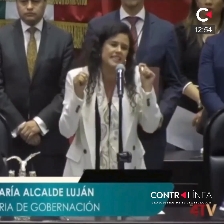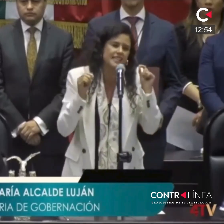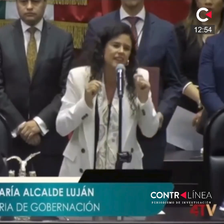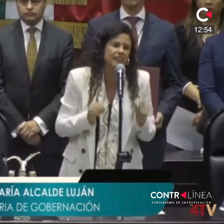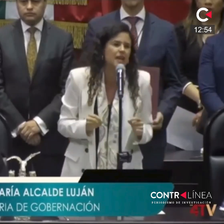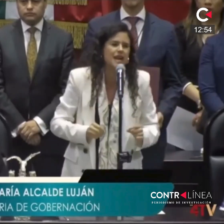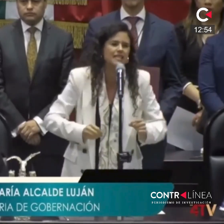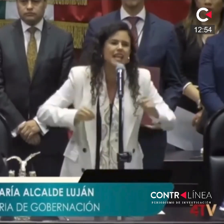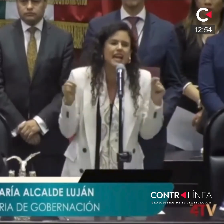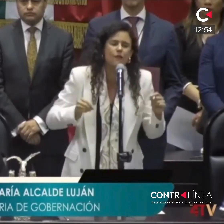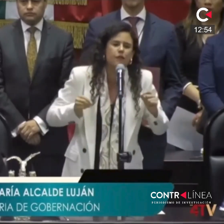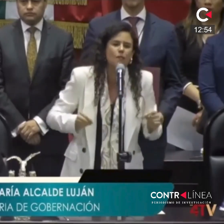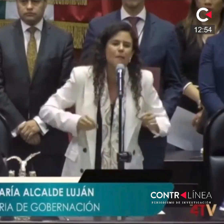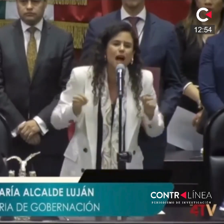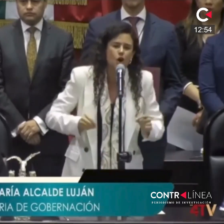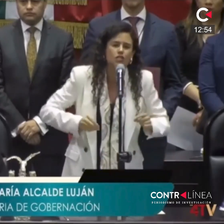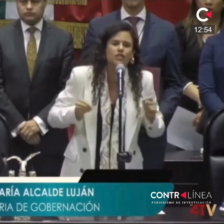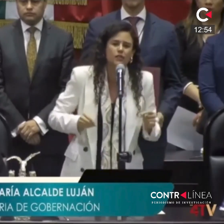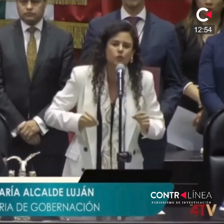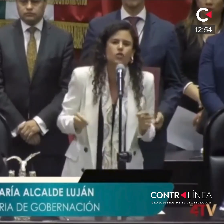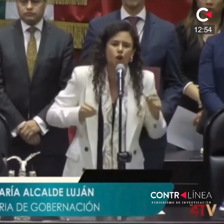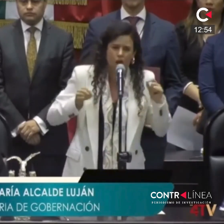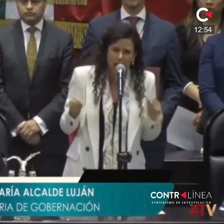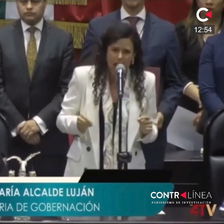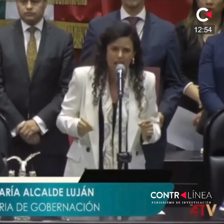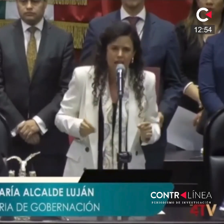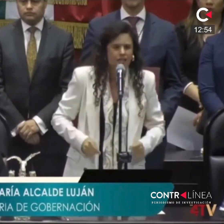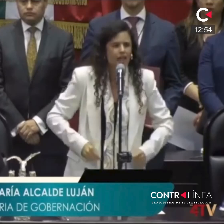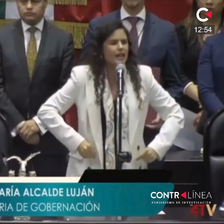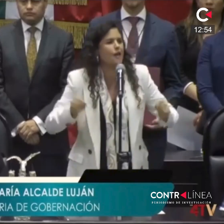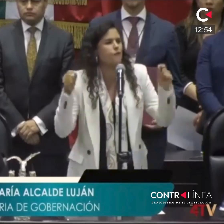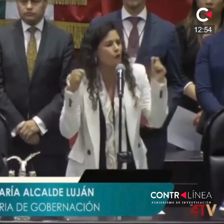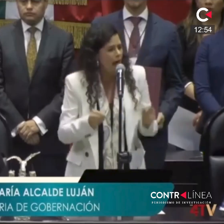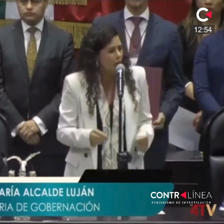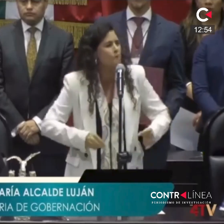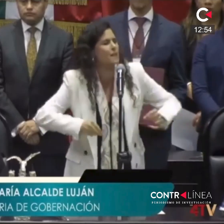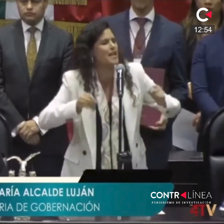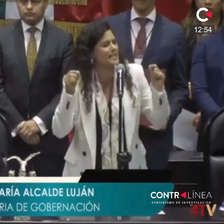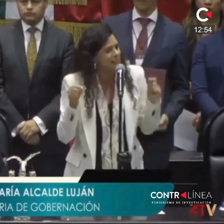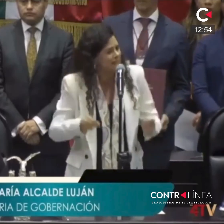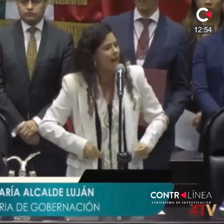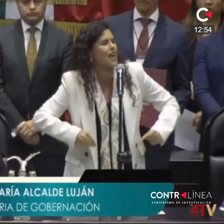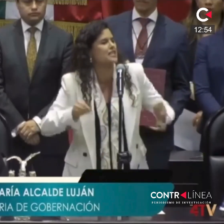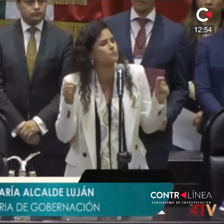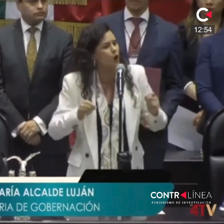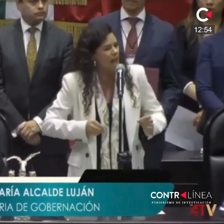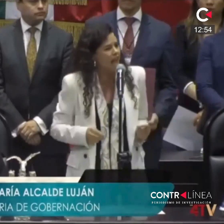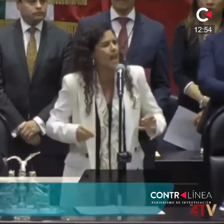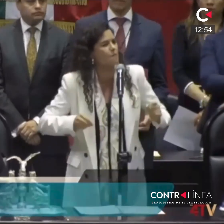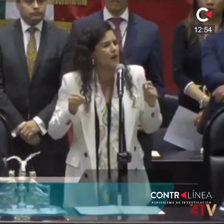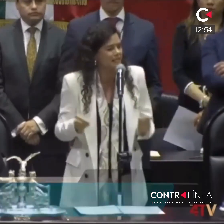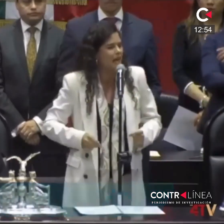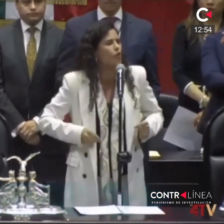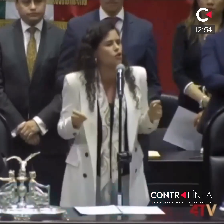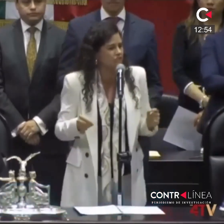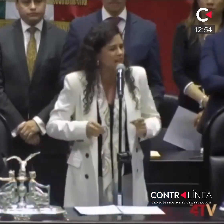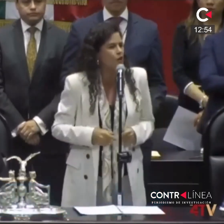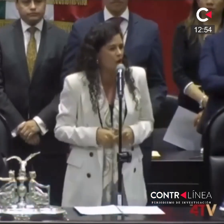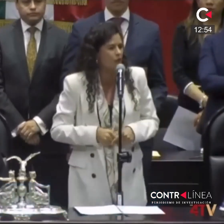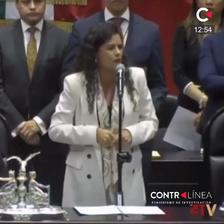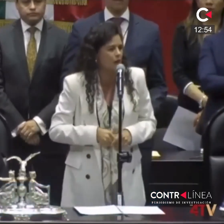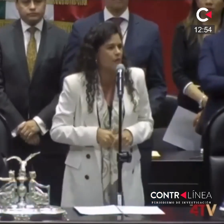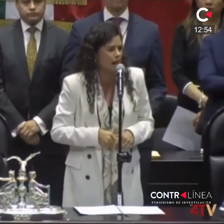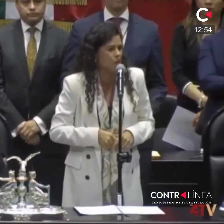con las iniciativas de reforma constitucional que fueron presentadas por él el